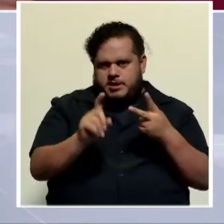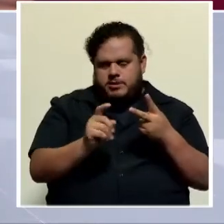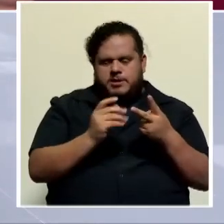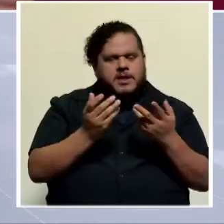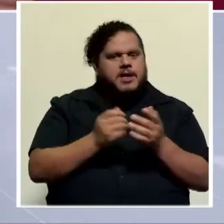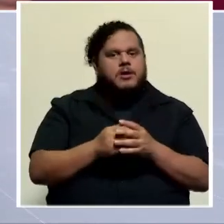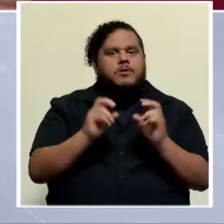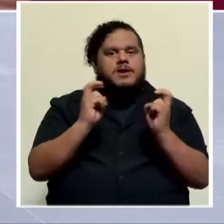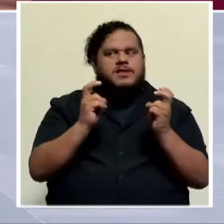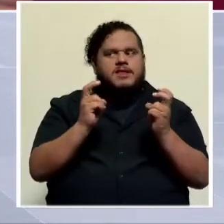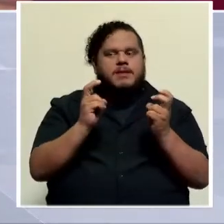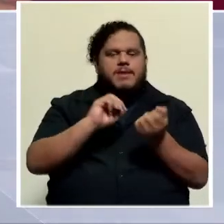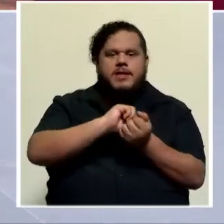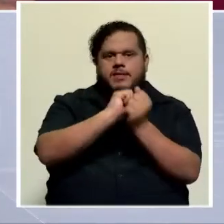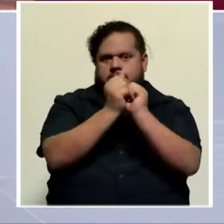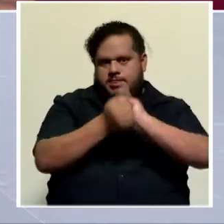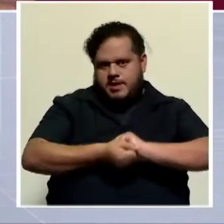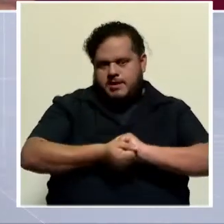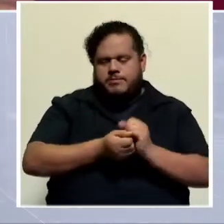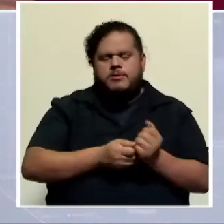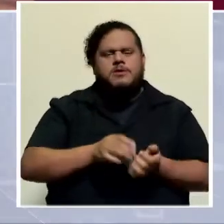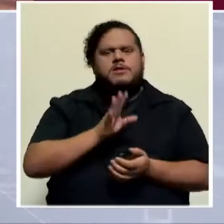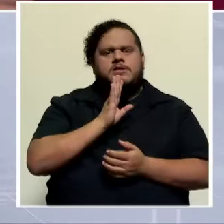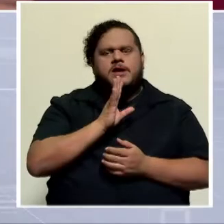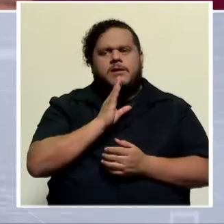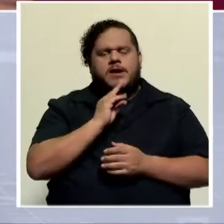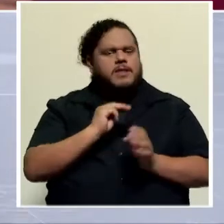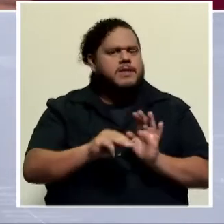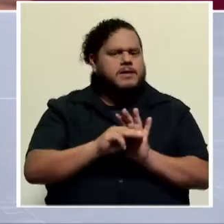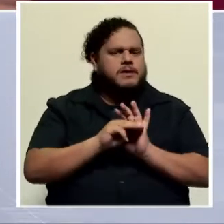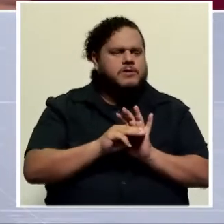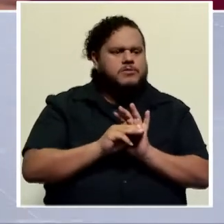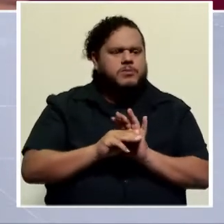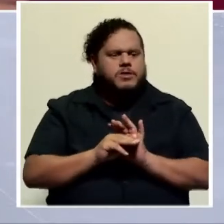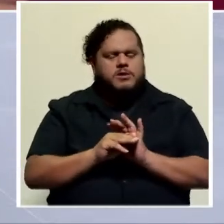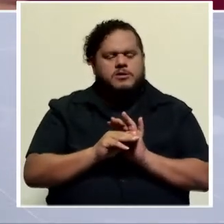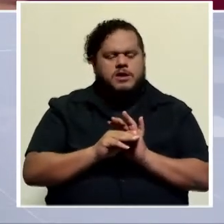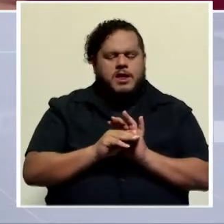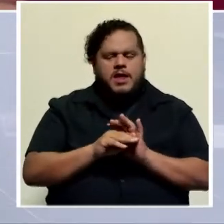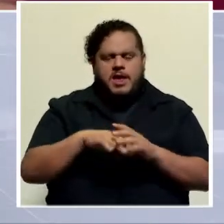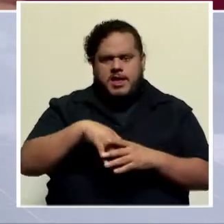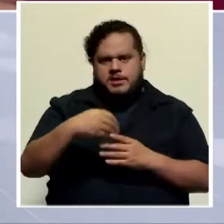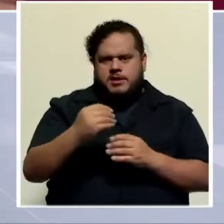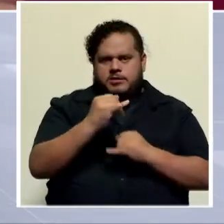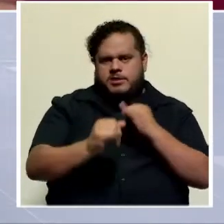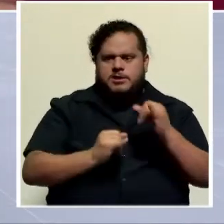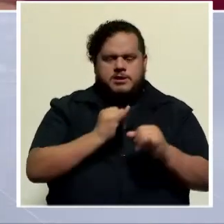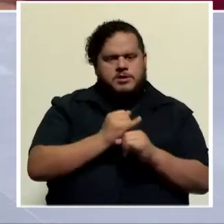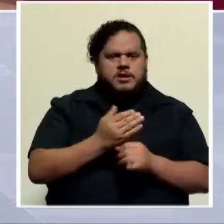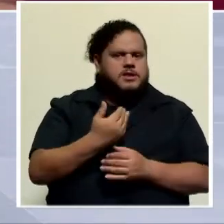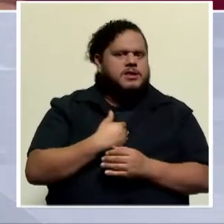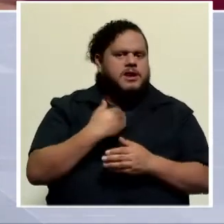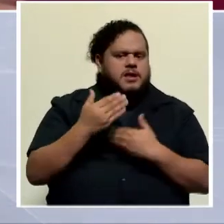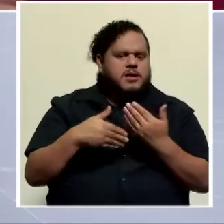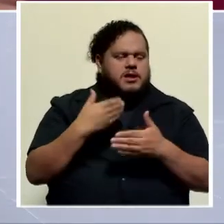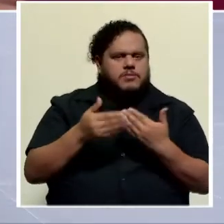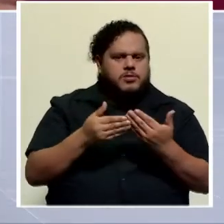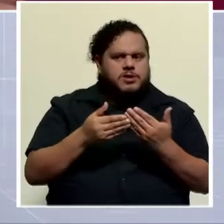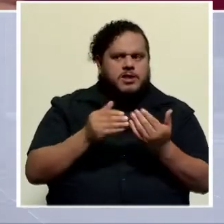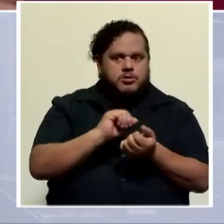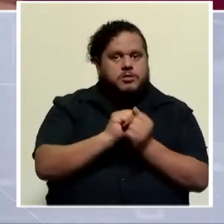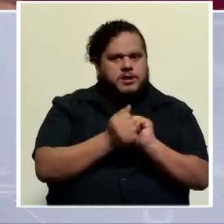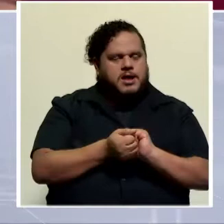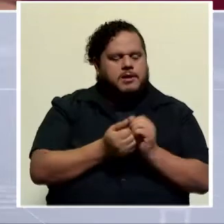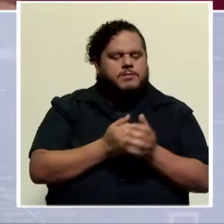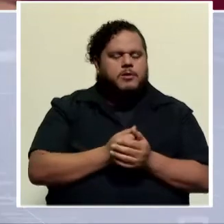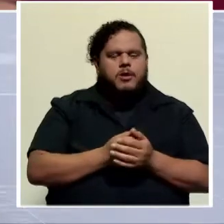ver con el tema de transición. Se habla de que los modelos externos e internacionales tienen procesos de transición y que